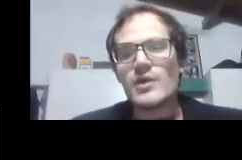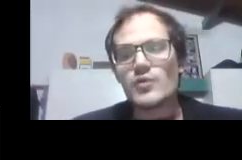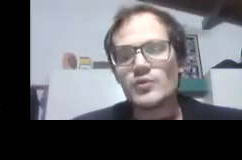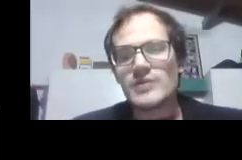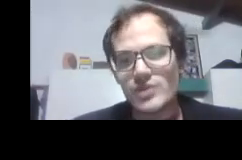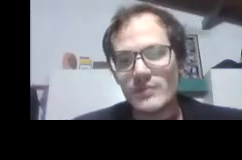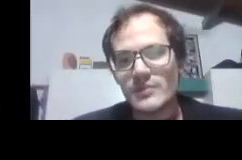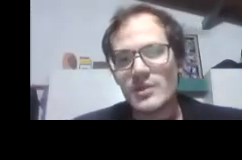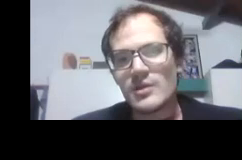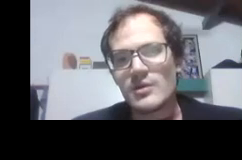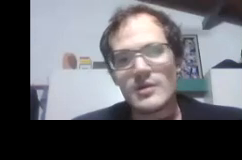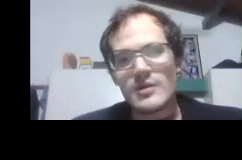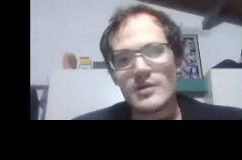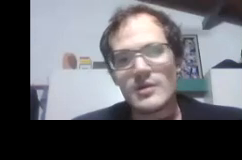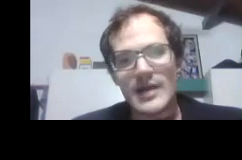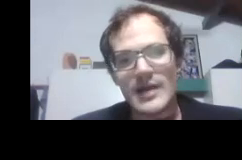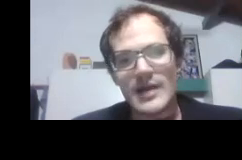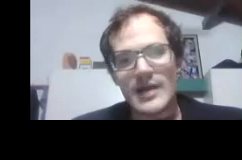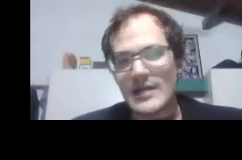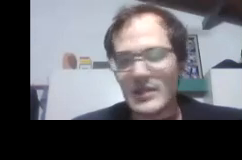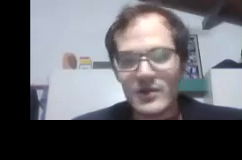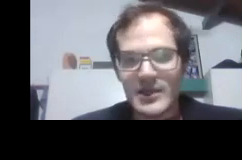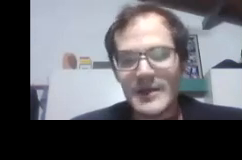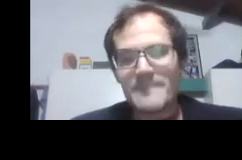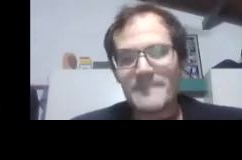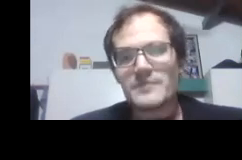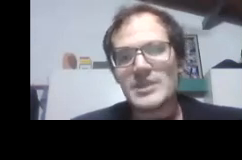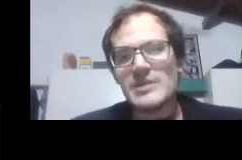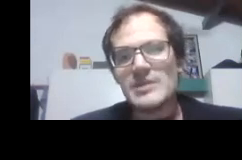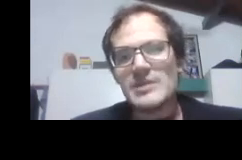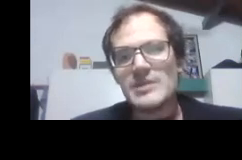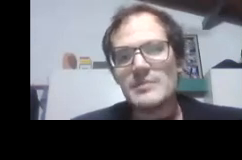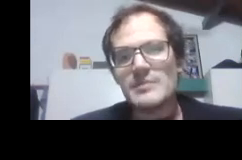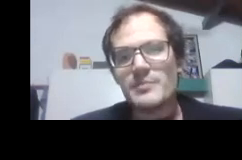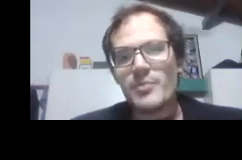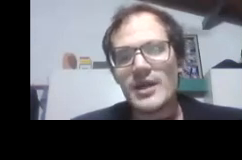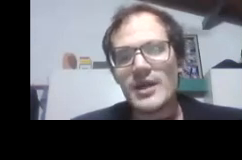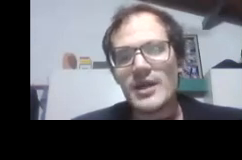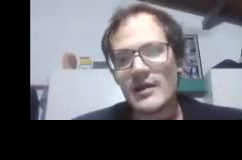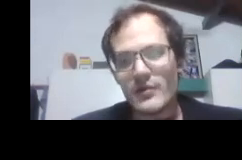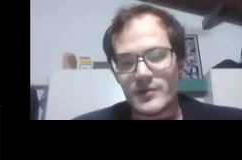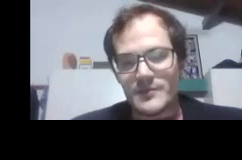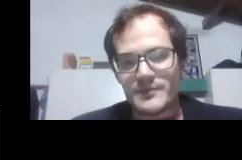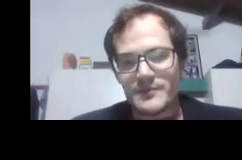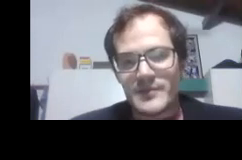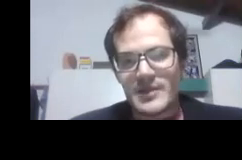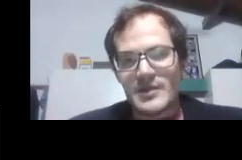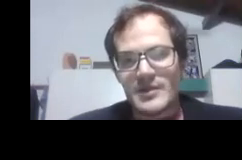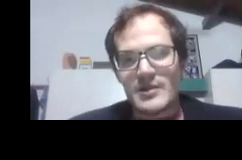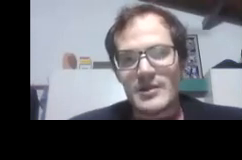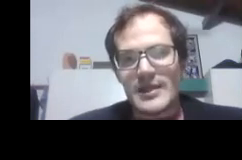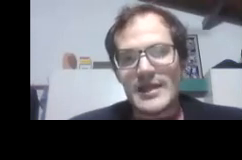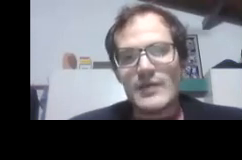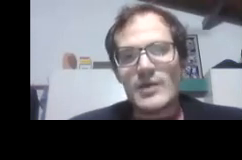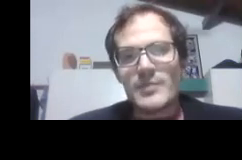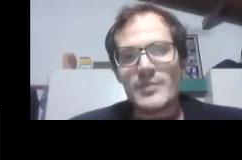una junta de gobierno en Asunción, al estilo de la de Buenos Aires, y ponerle también al